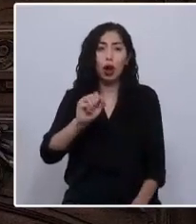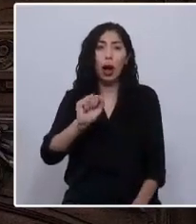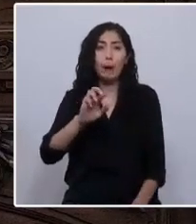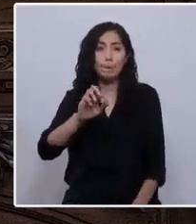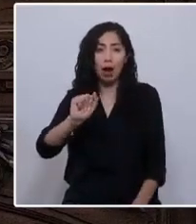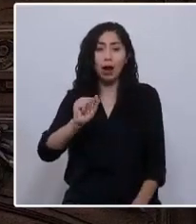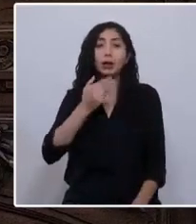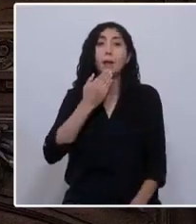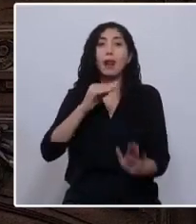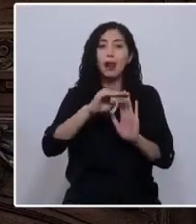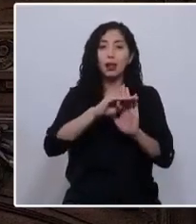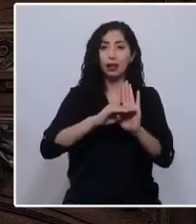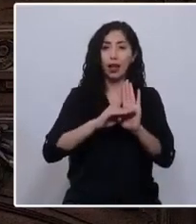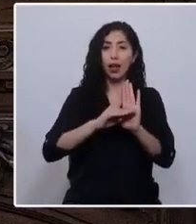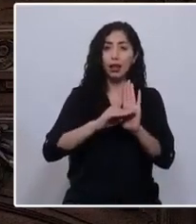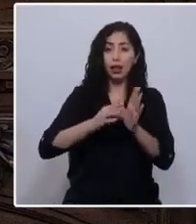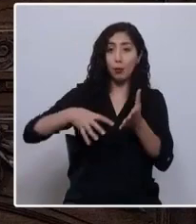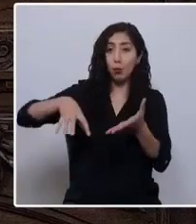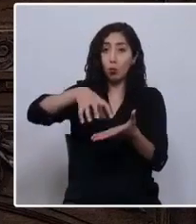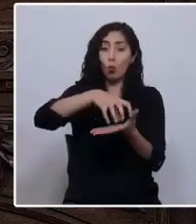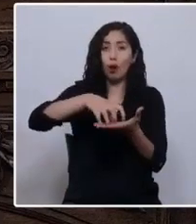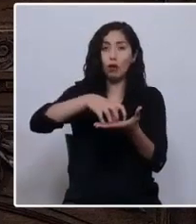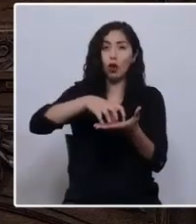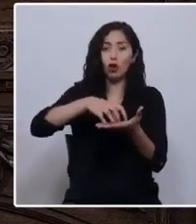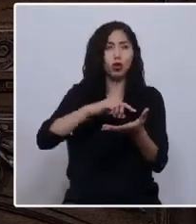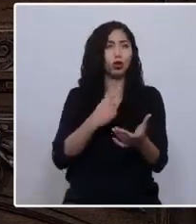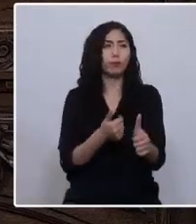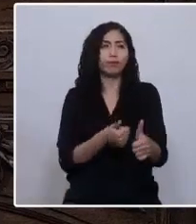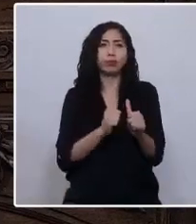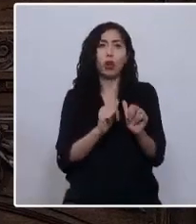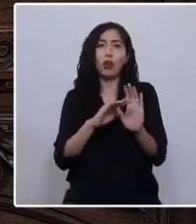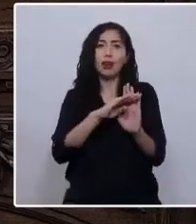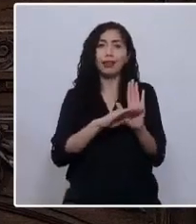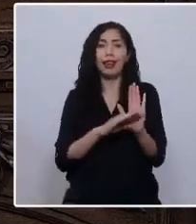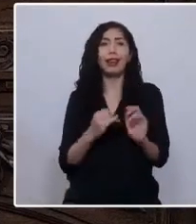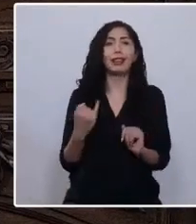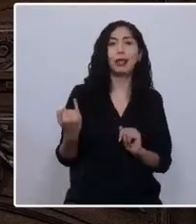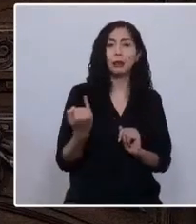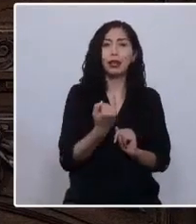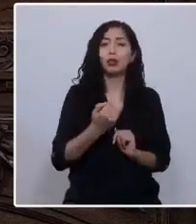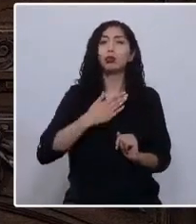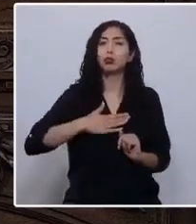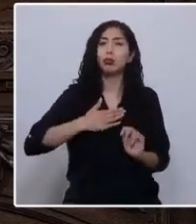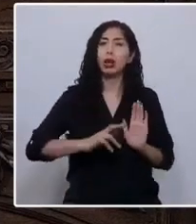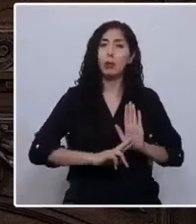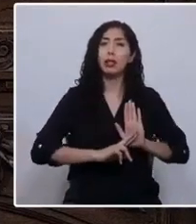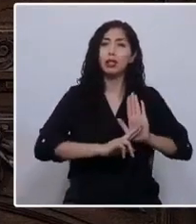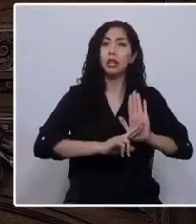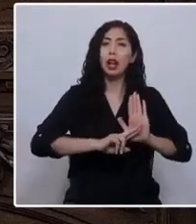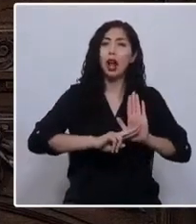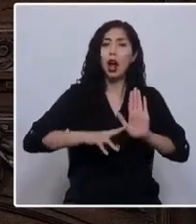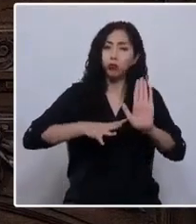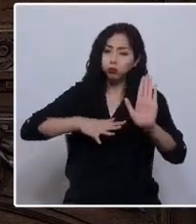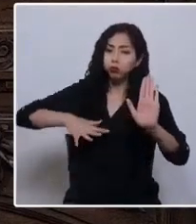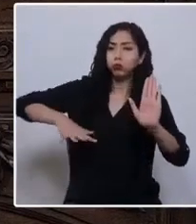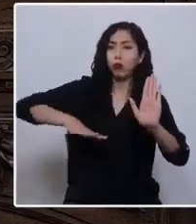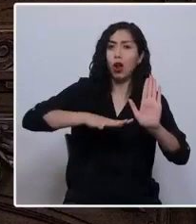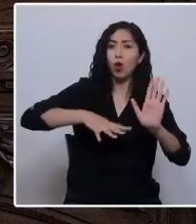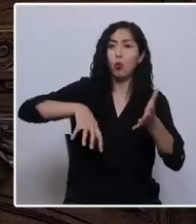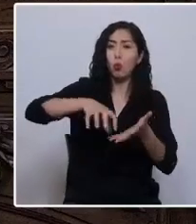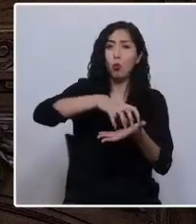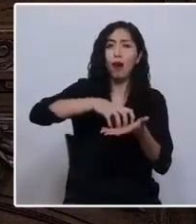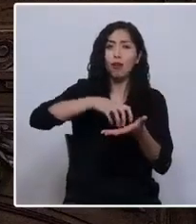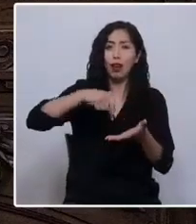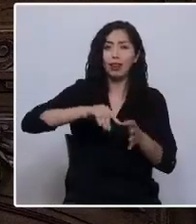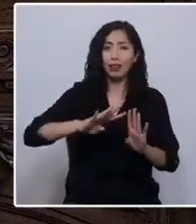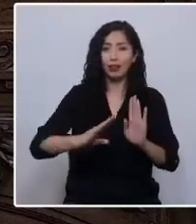nos desafiamos a levantar una lista independiente buscando representar a nuestro pueblo en la convención en mi caso